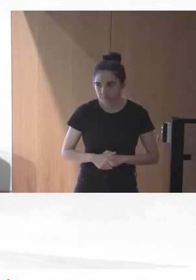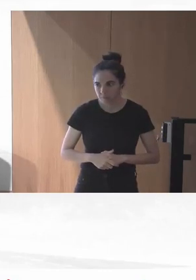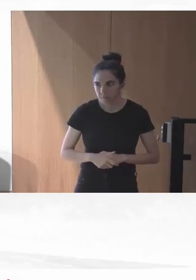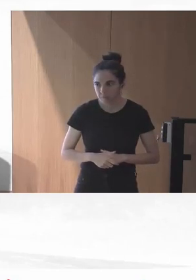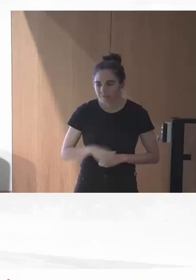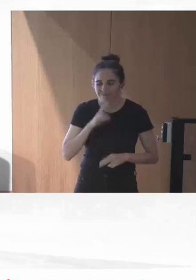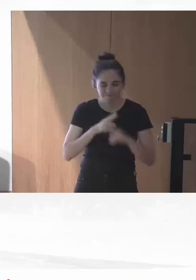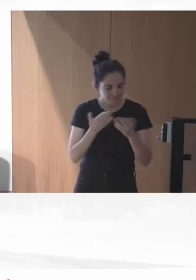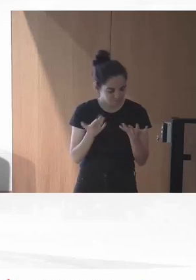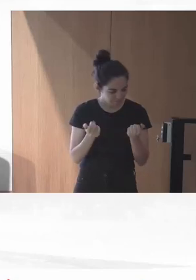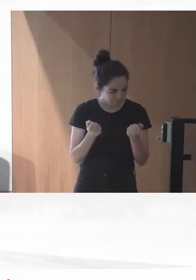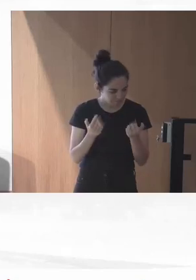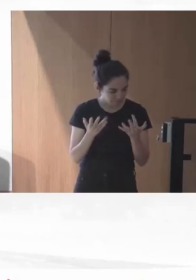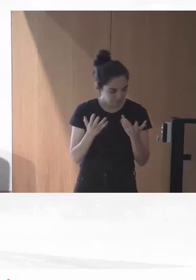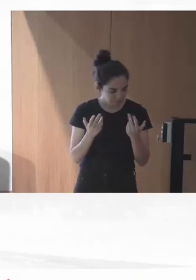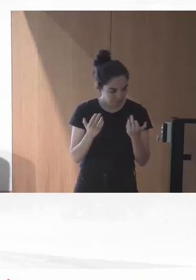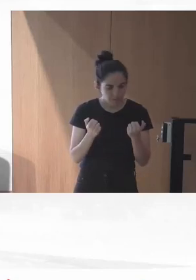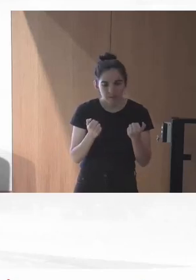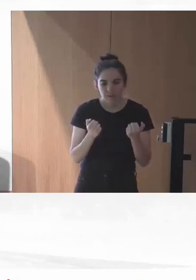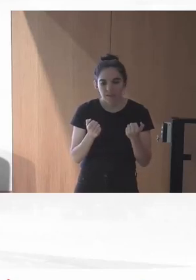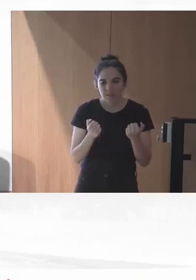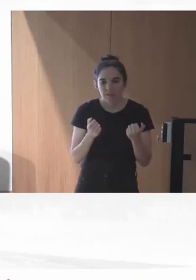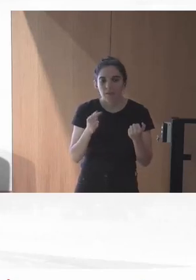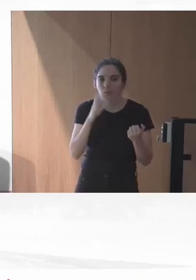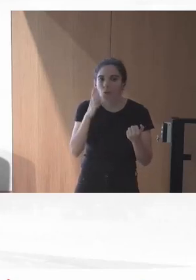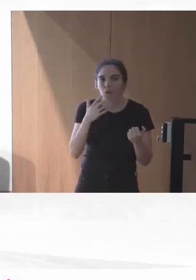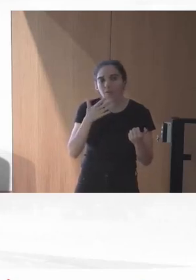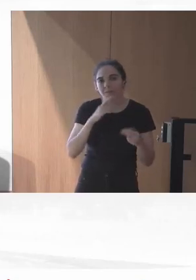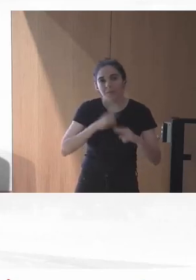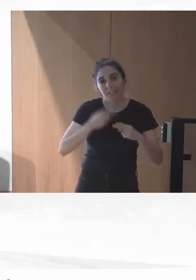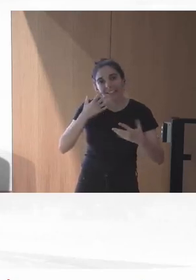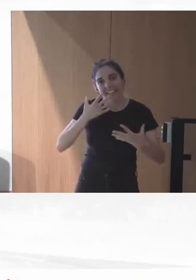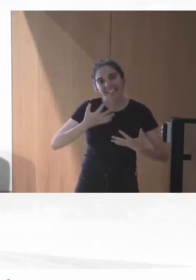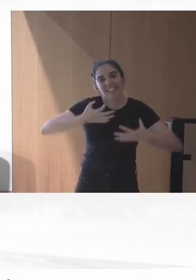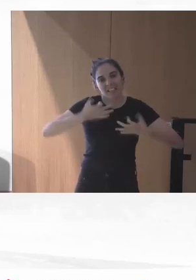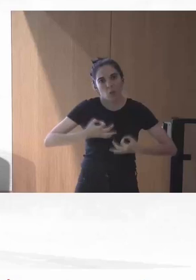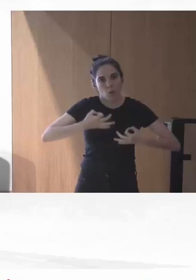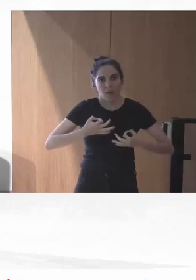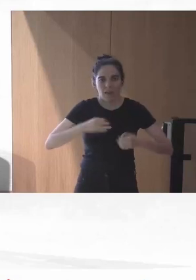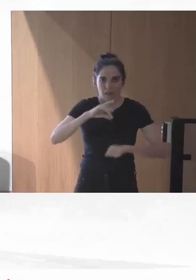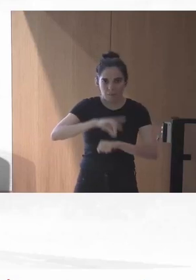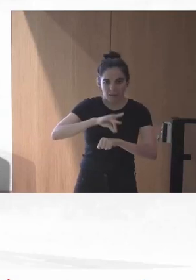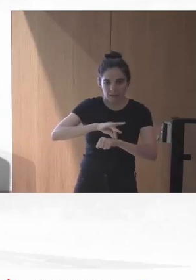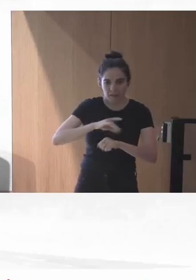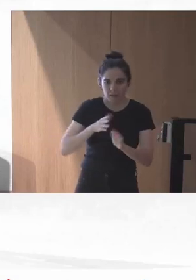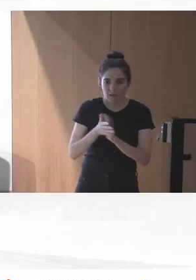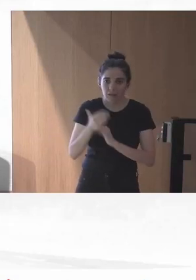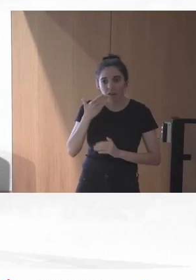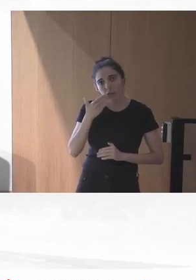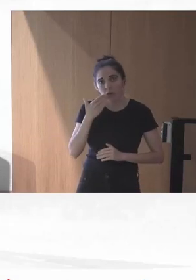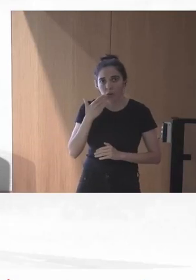¿cómo se llama? Está en aras de la seguridad médica, que lo vemos como máxima seguridad en